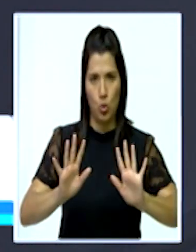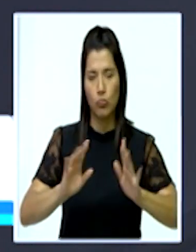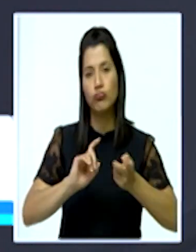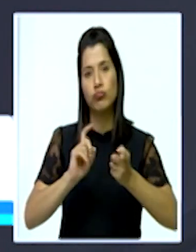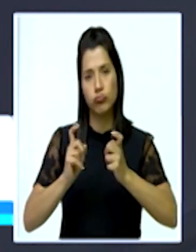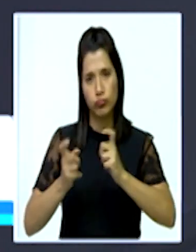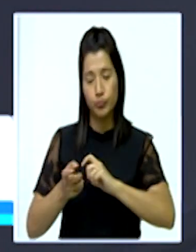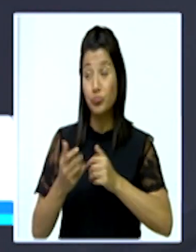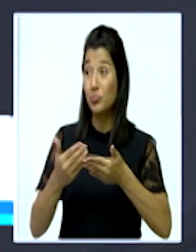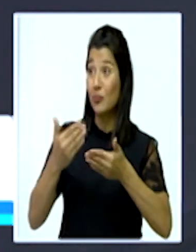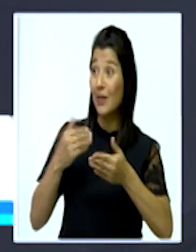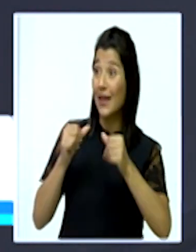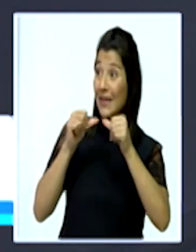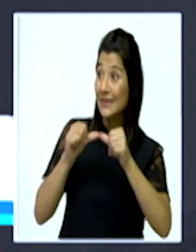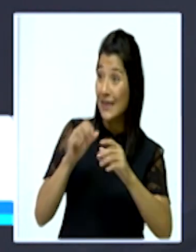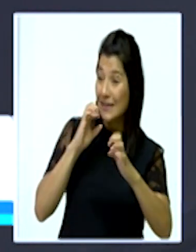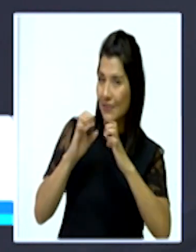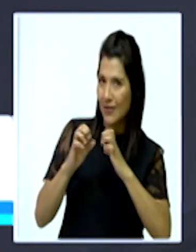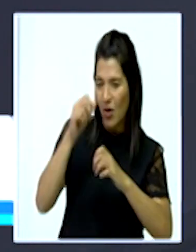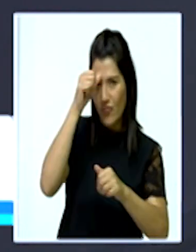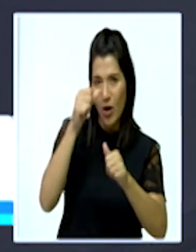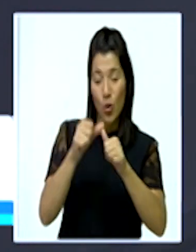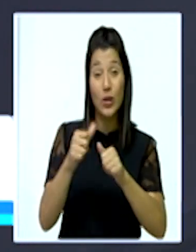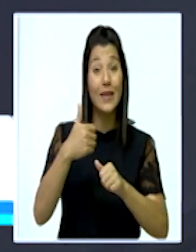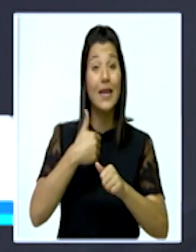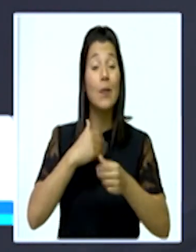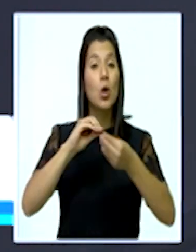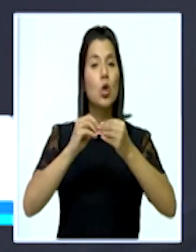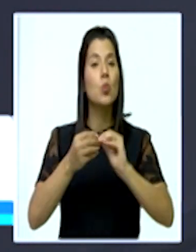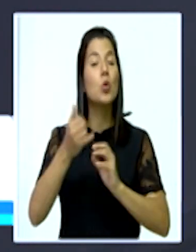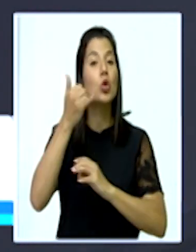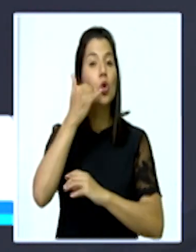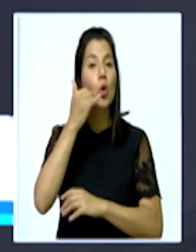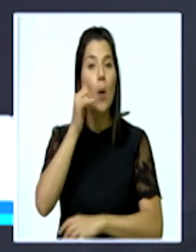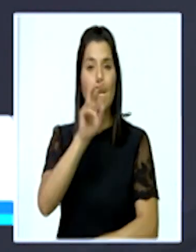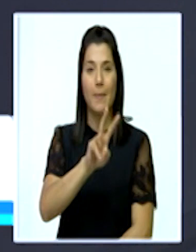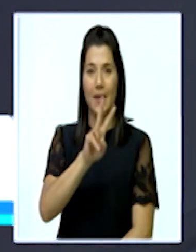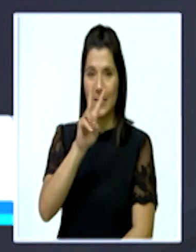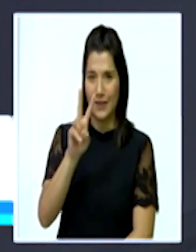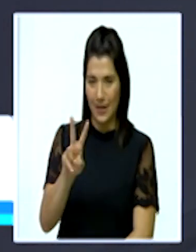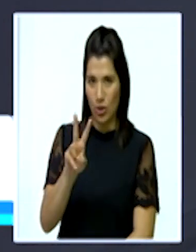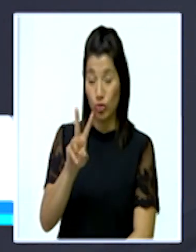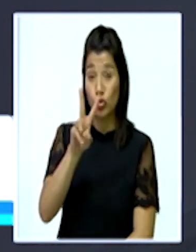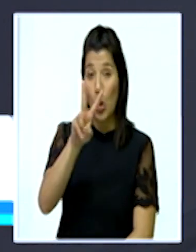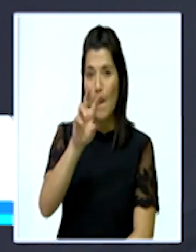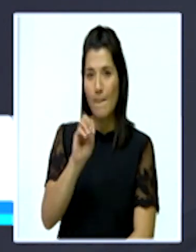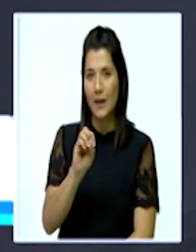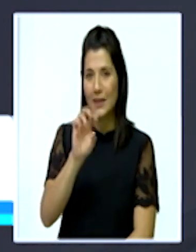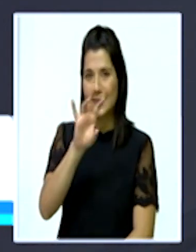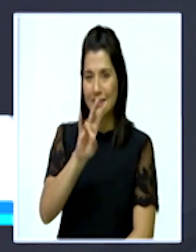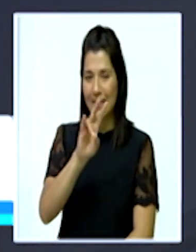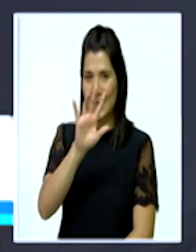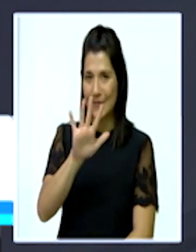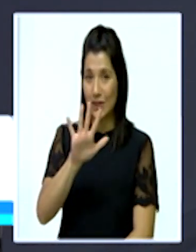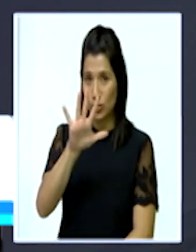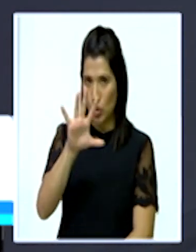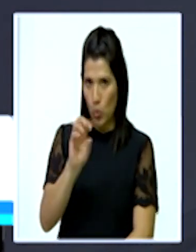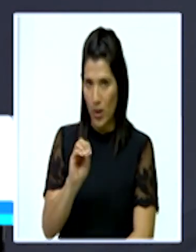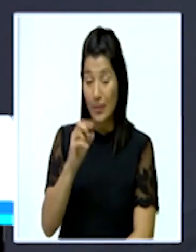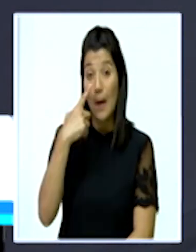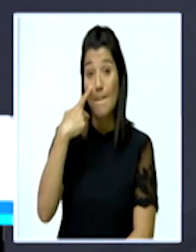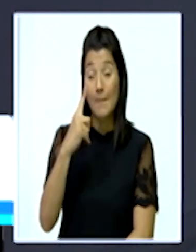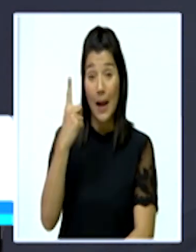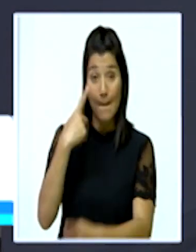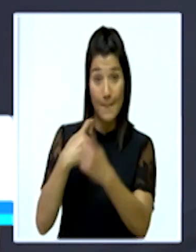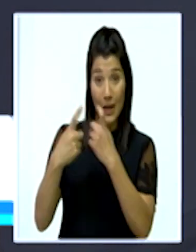la entrevista que tenemos habilitado el teléfono del estudio 22 20 75 50 para